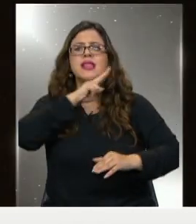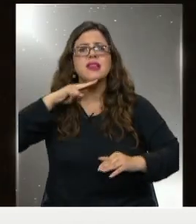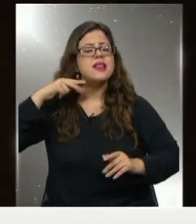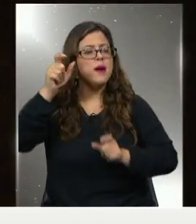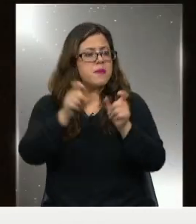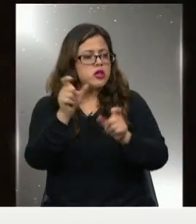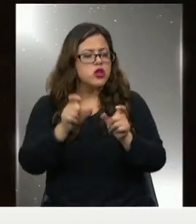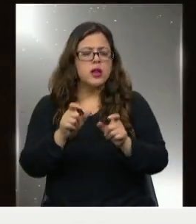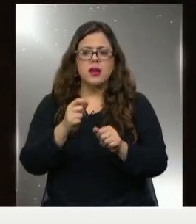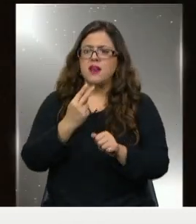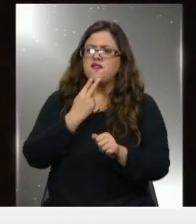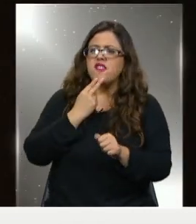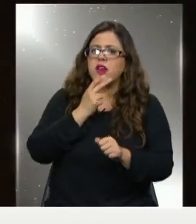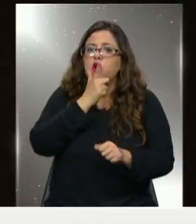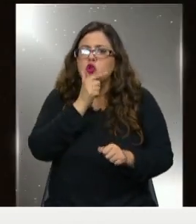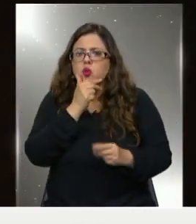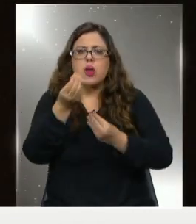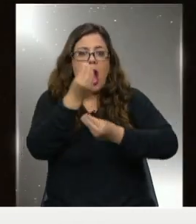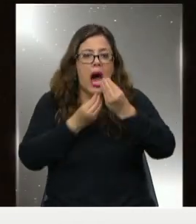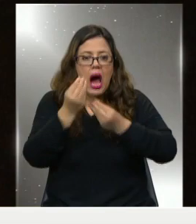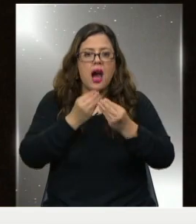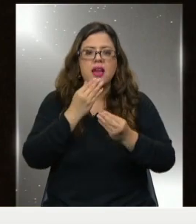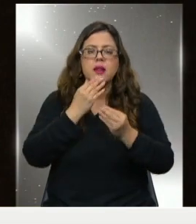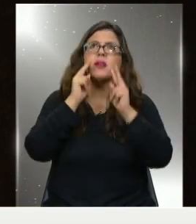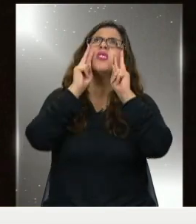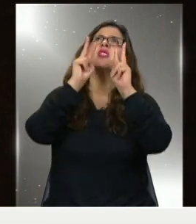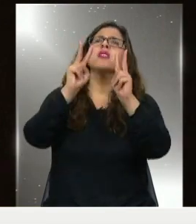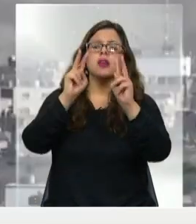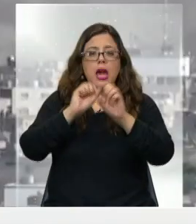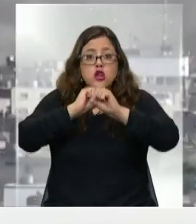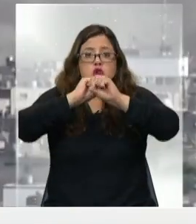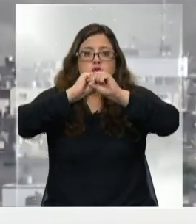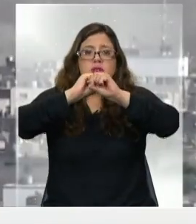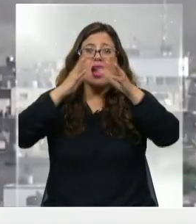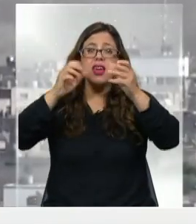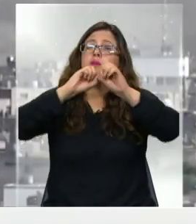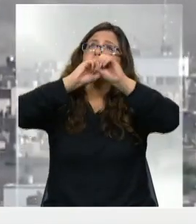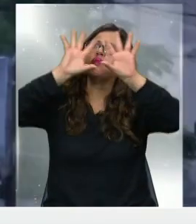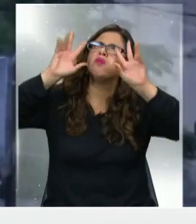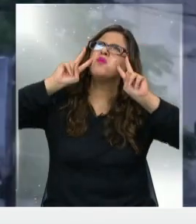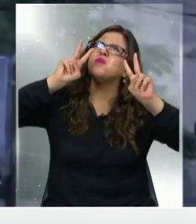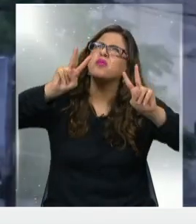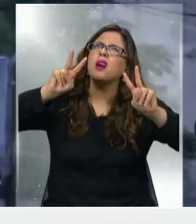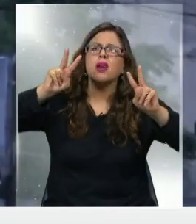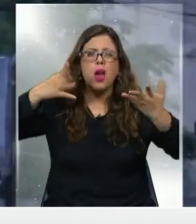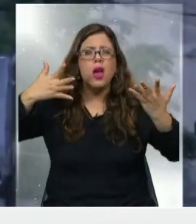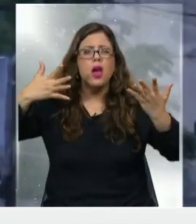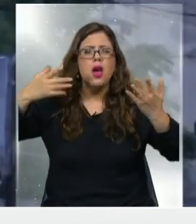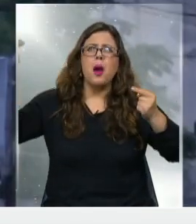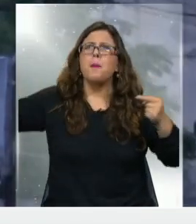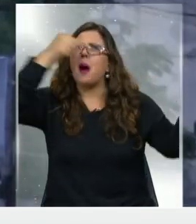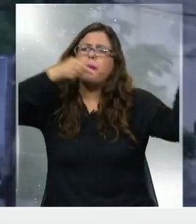un cielo iluminado por los constantes bombardeos en una guerra que ha cobrado más de 9.000